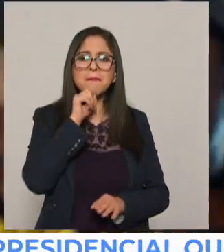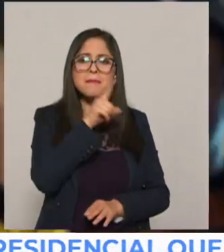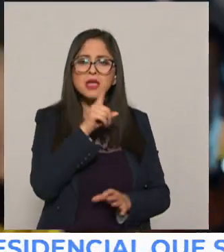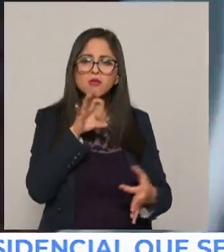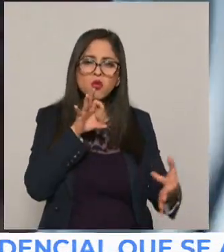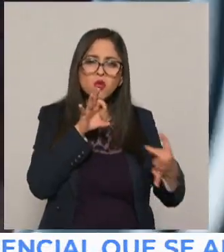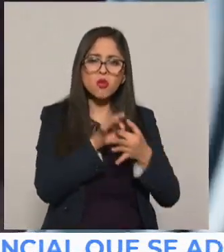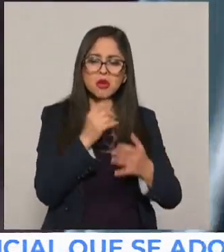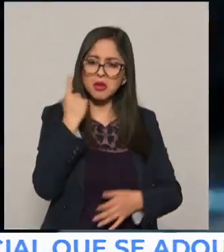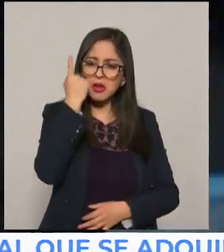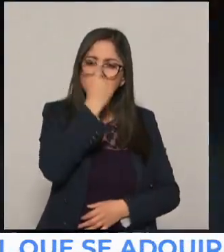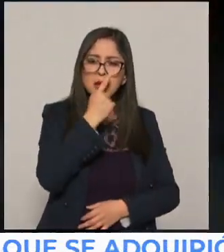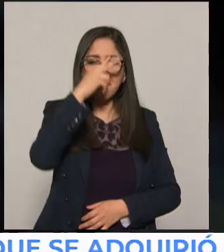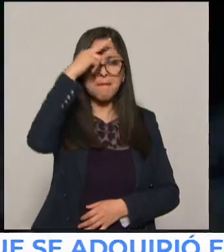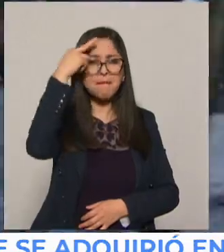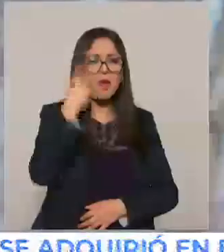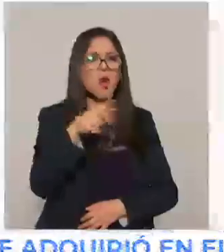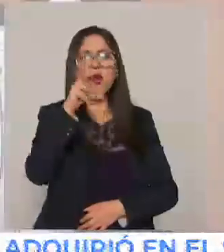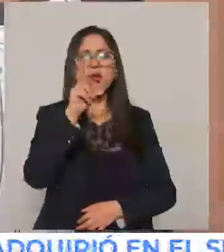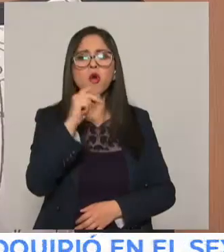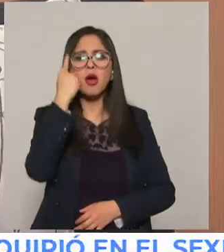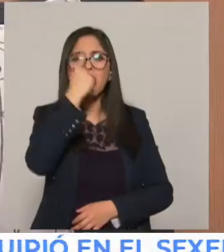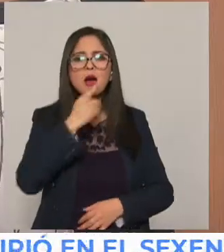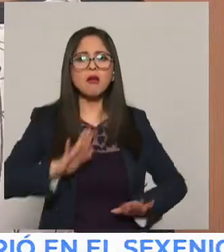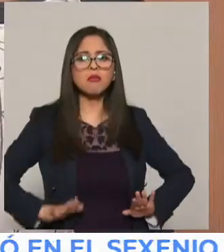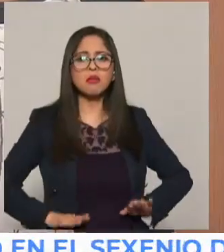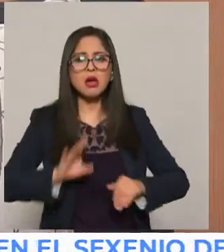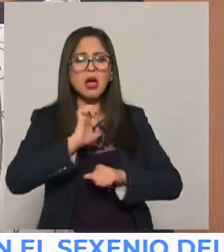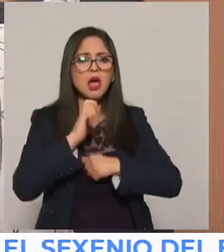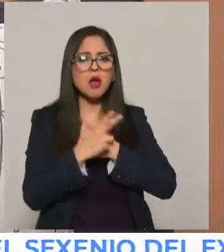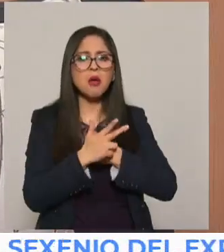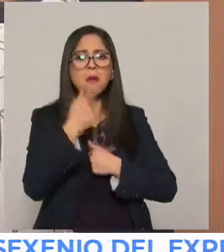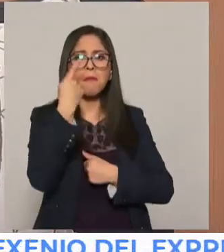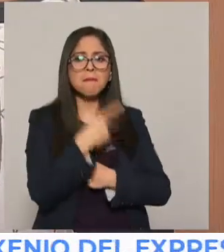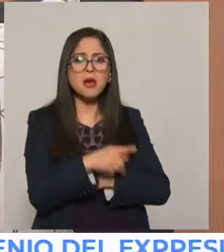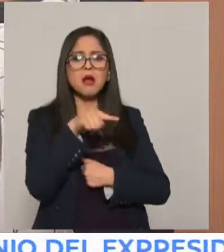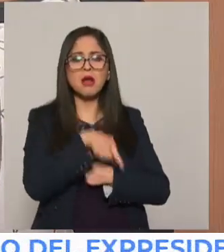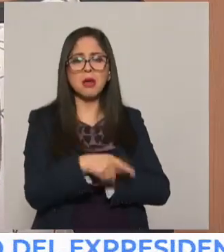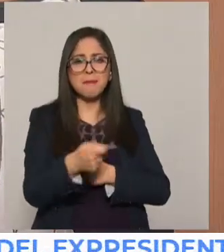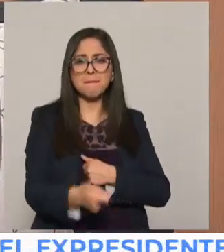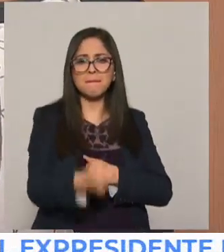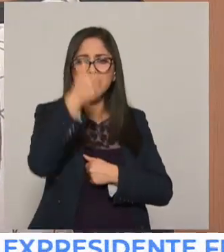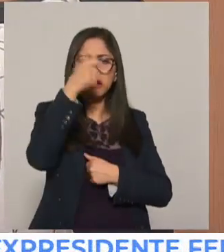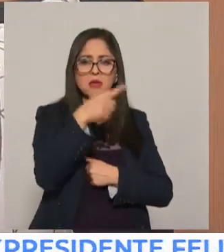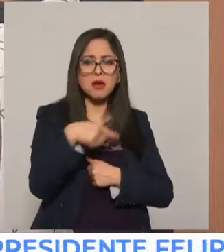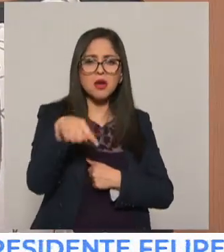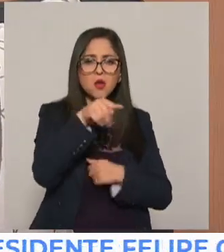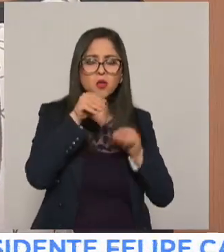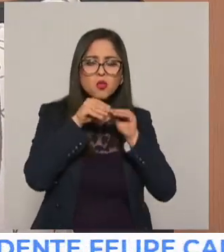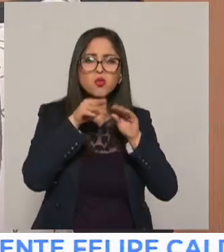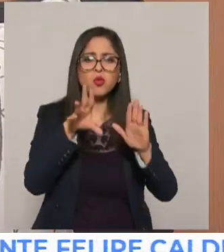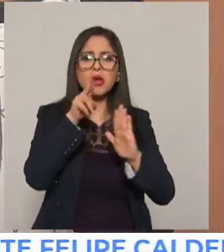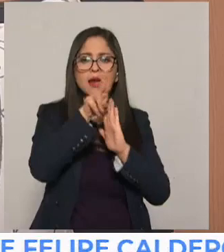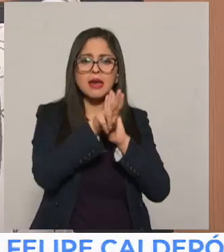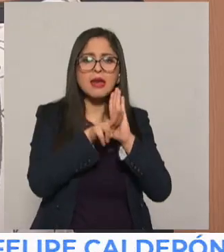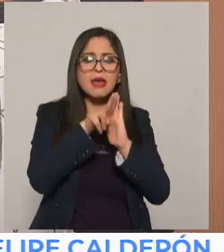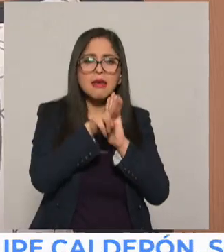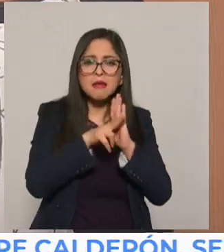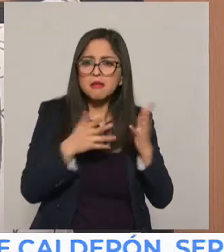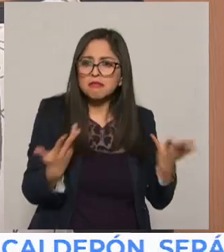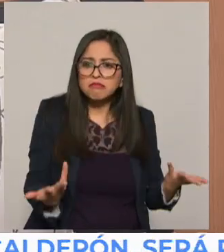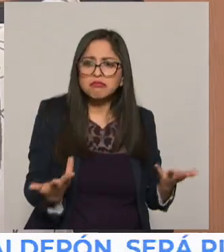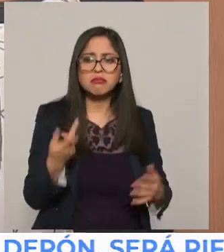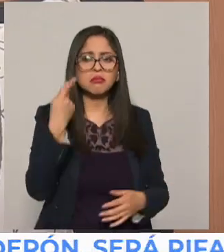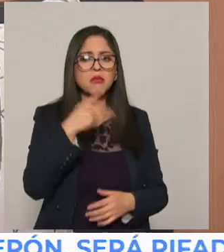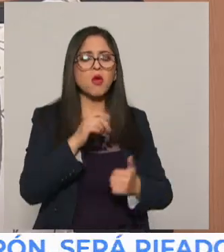lo mexicano que hacia lo europeo, protagonizando una serie por primera vez en una plataforma mainstream, lo